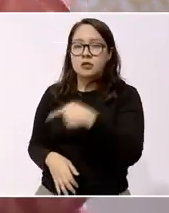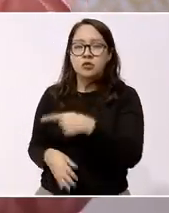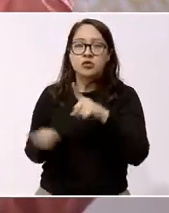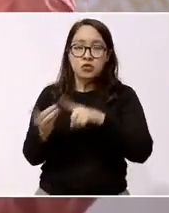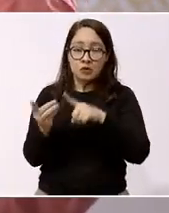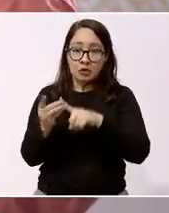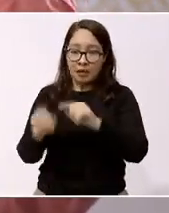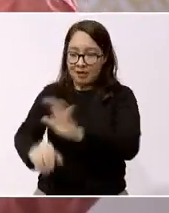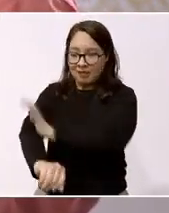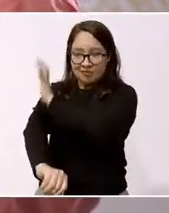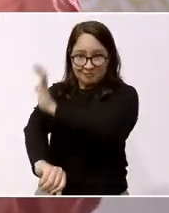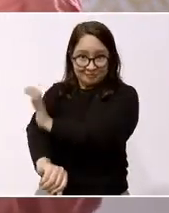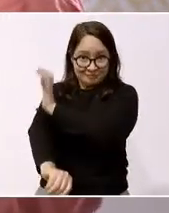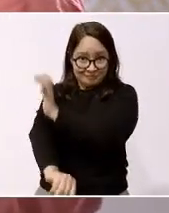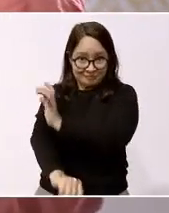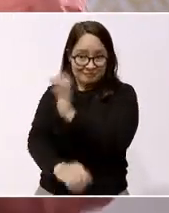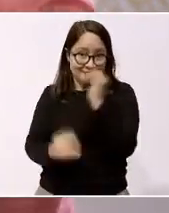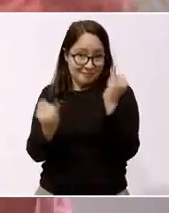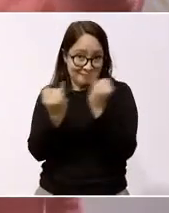energética.